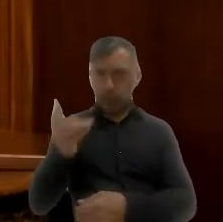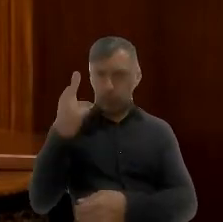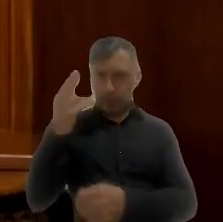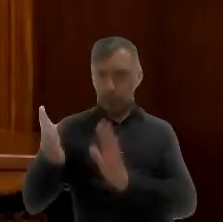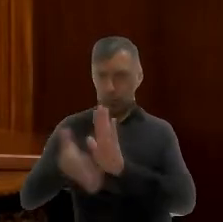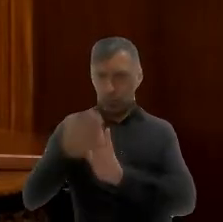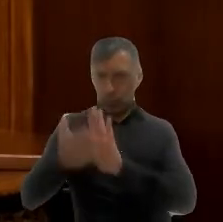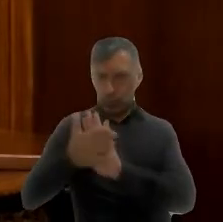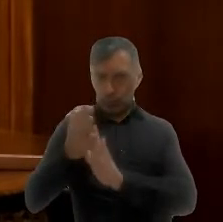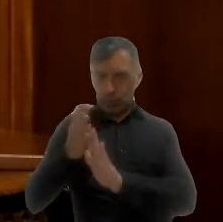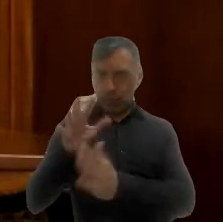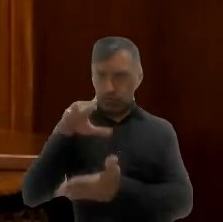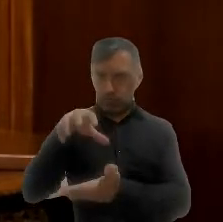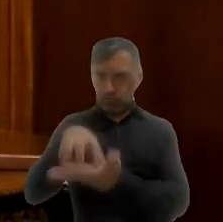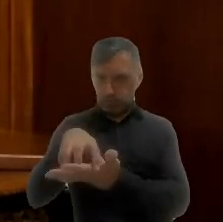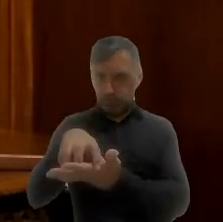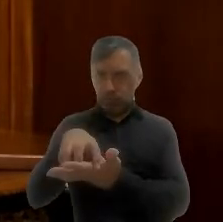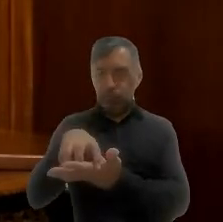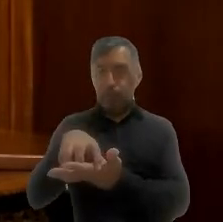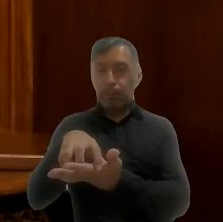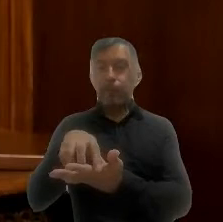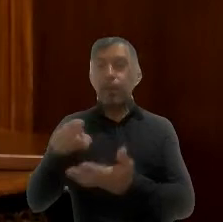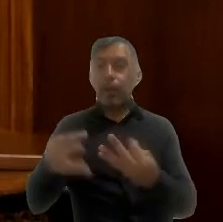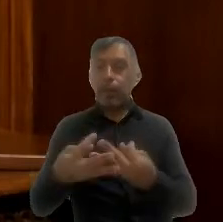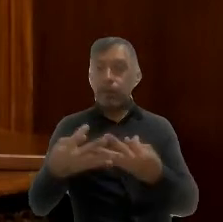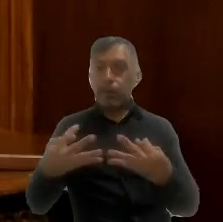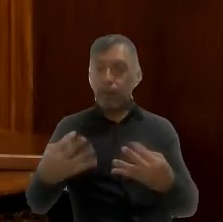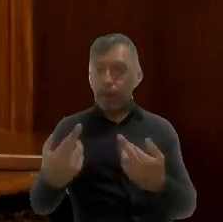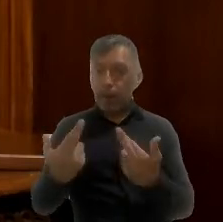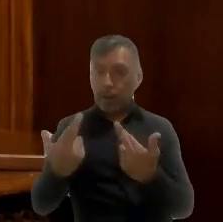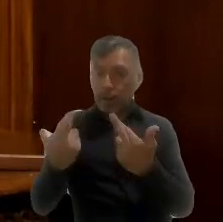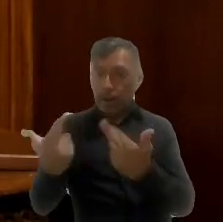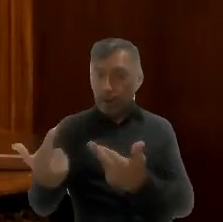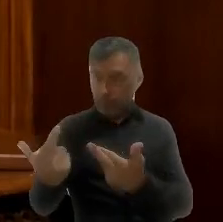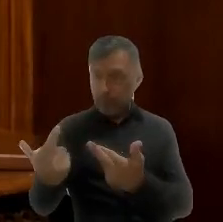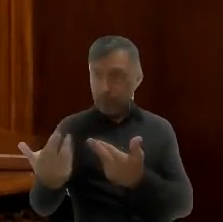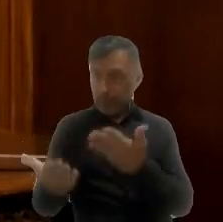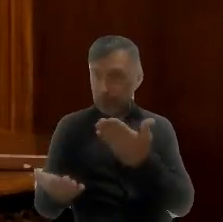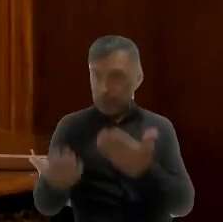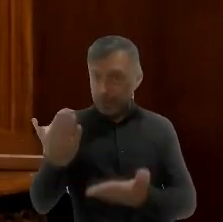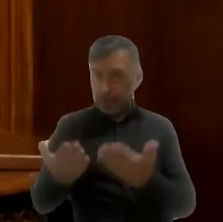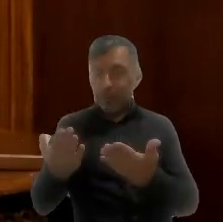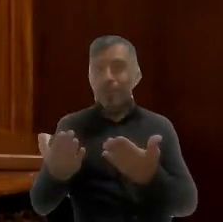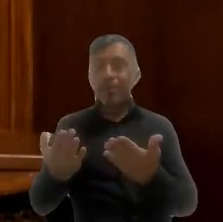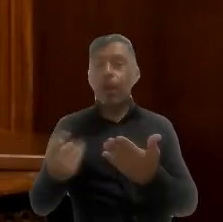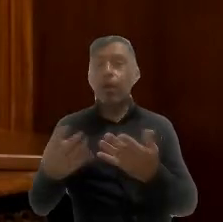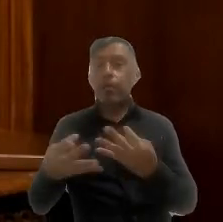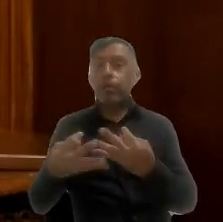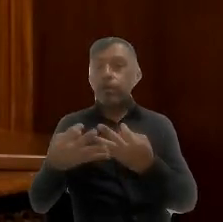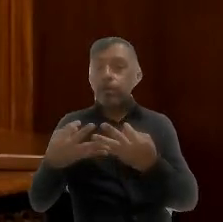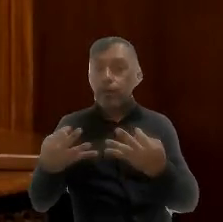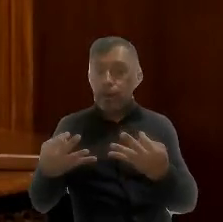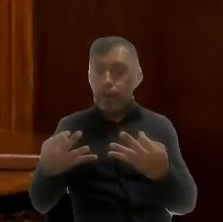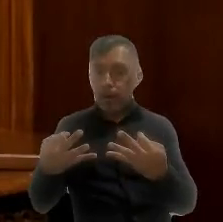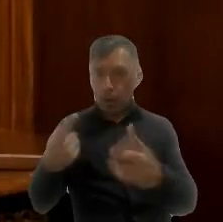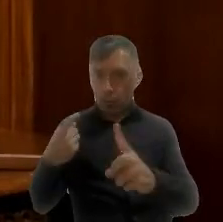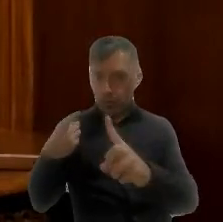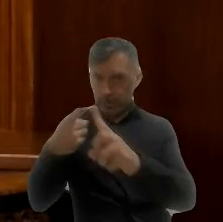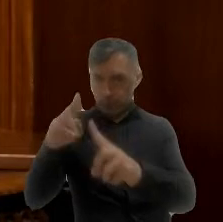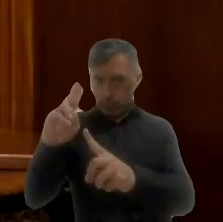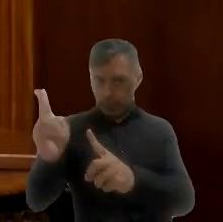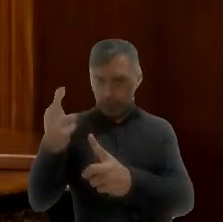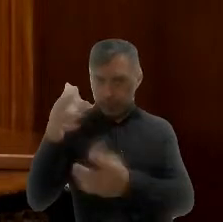donación esté condicionada a que no se cambie el uso y destino que motivó su